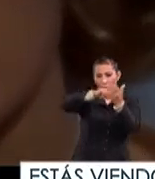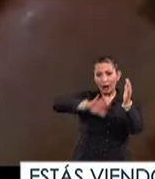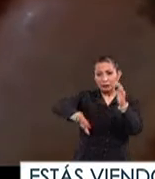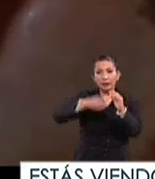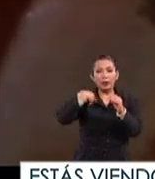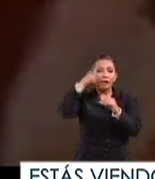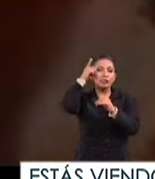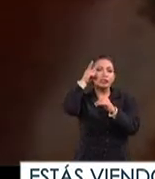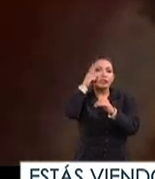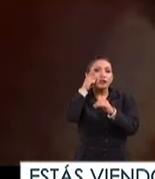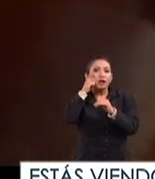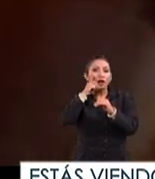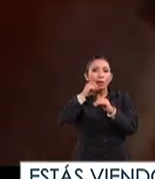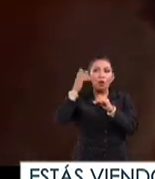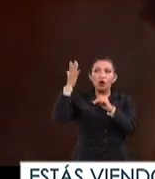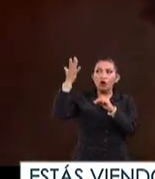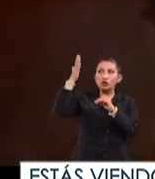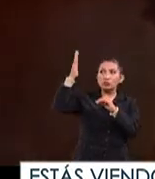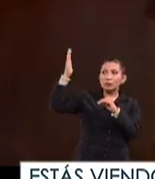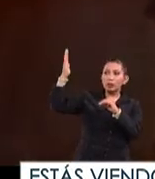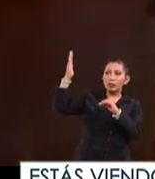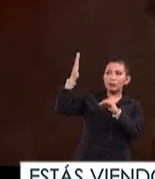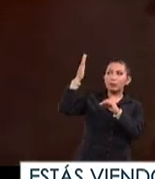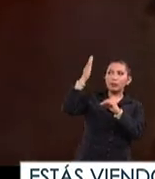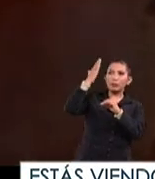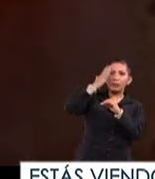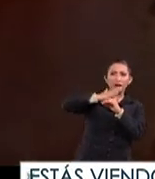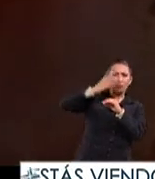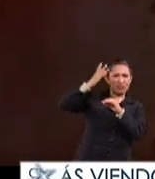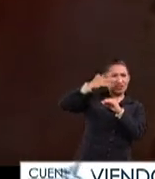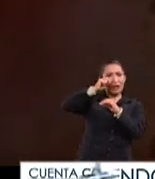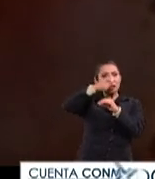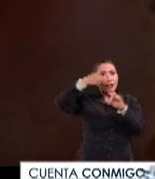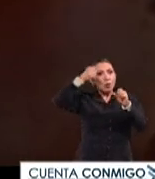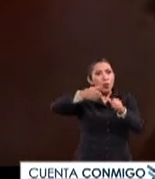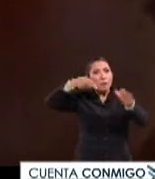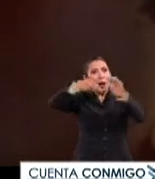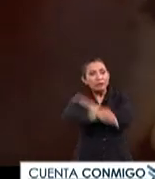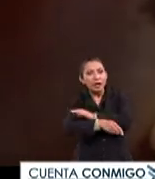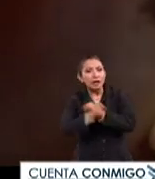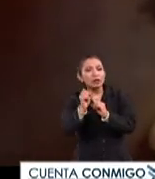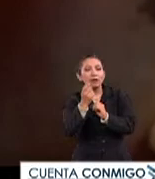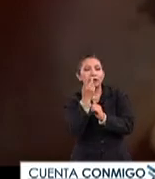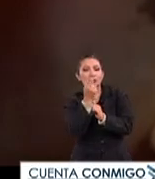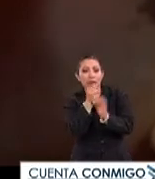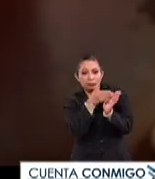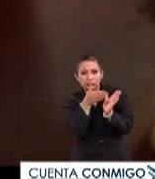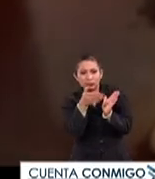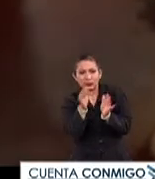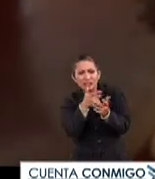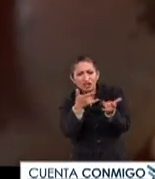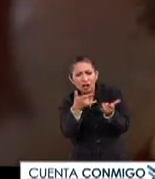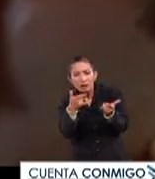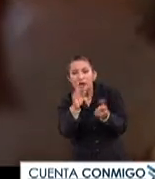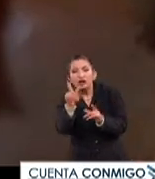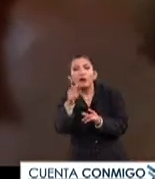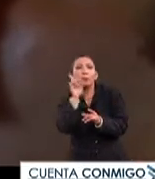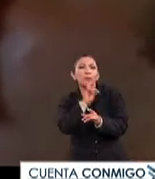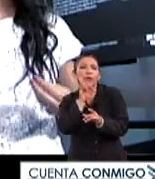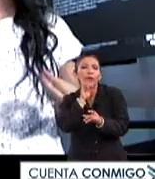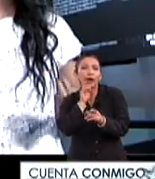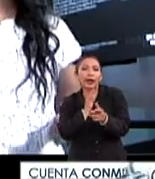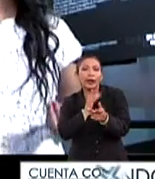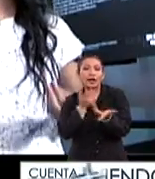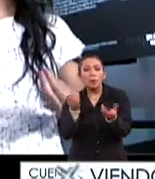lo ves dormido y ves como una sombra siniestra se acerca a la cara de él y dices, no, ya lo van a matar, ¿no? Y apenas van 3 segundos de película. Y no, es Grace